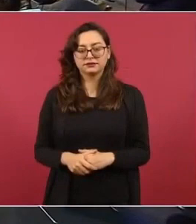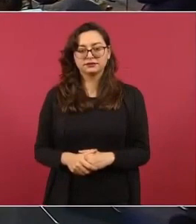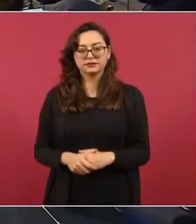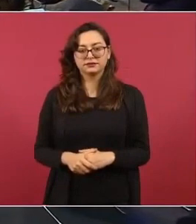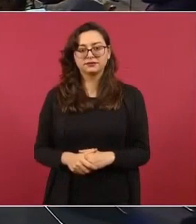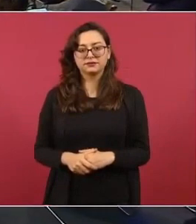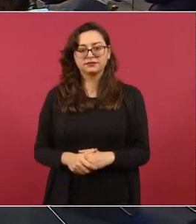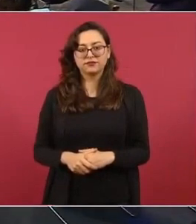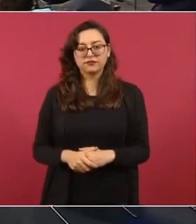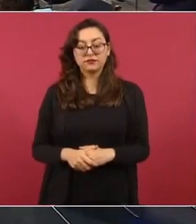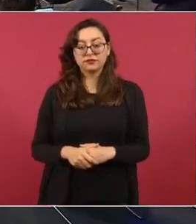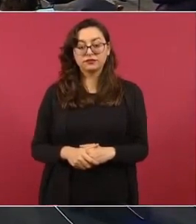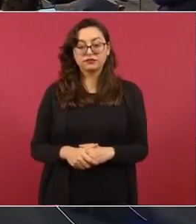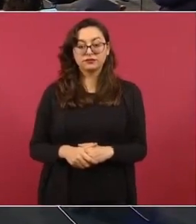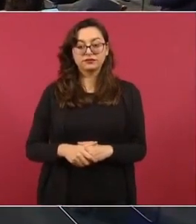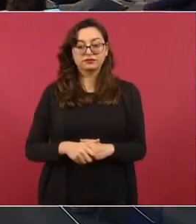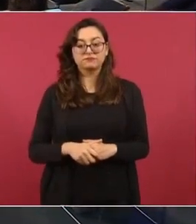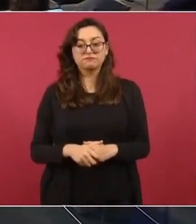Esta isla